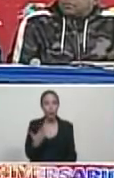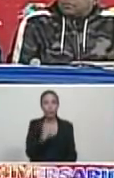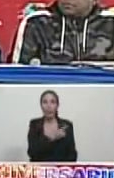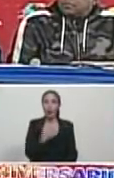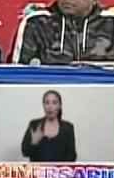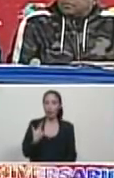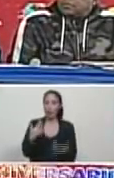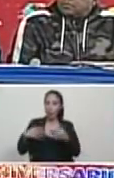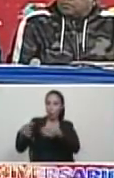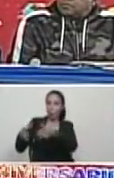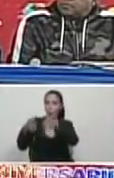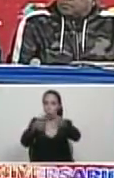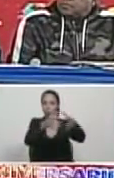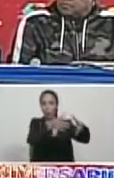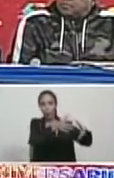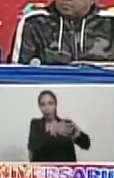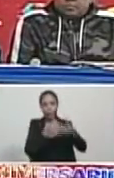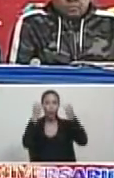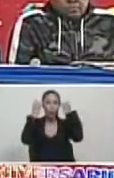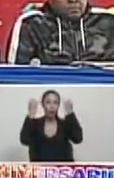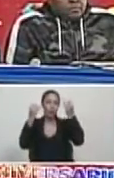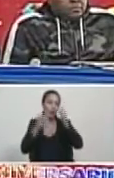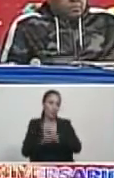de defensores de la paz. Es una idea